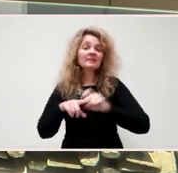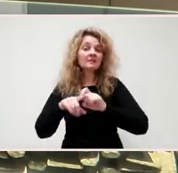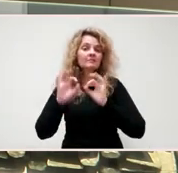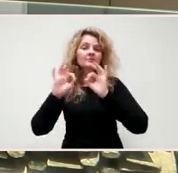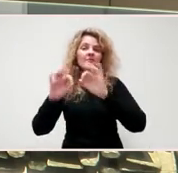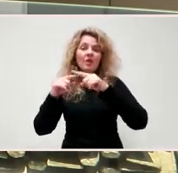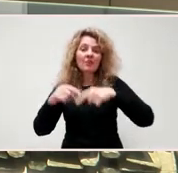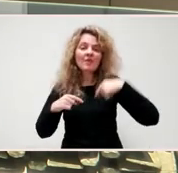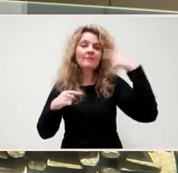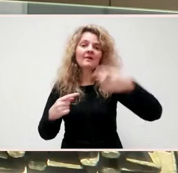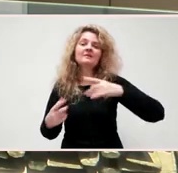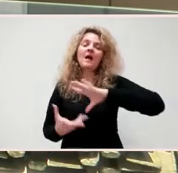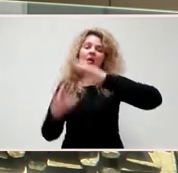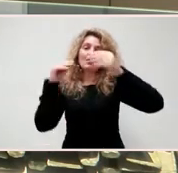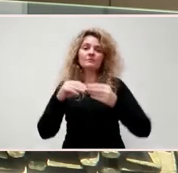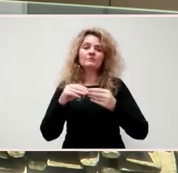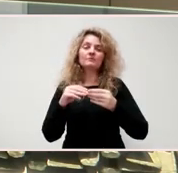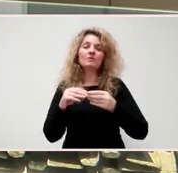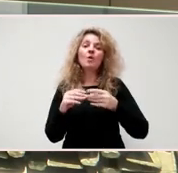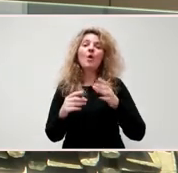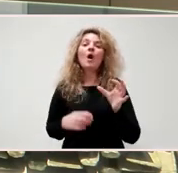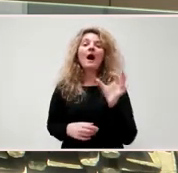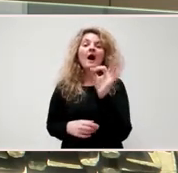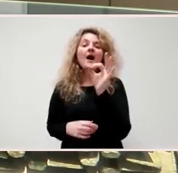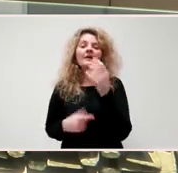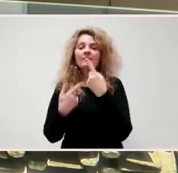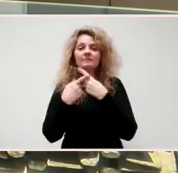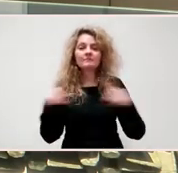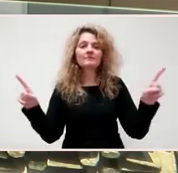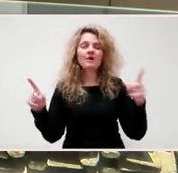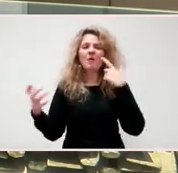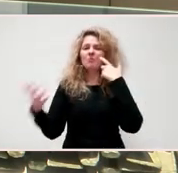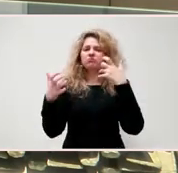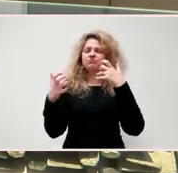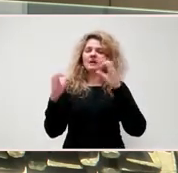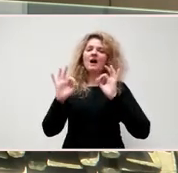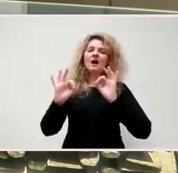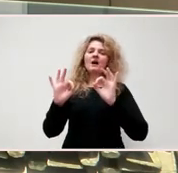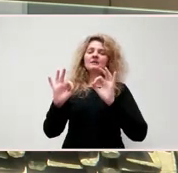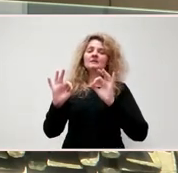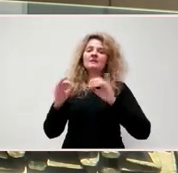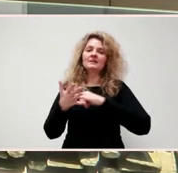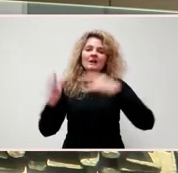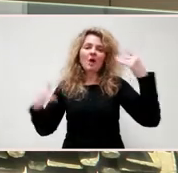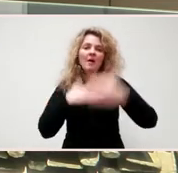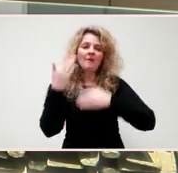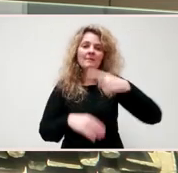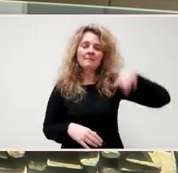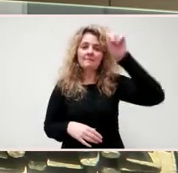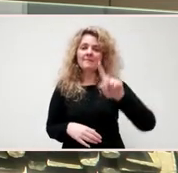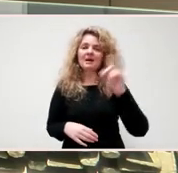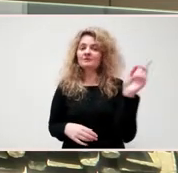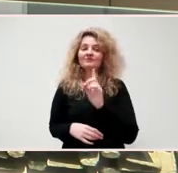teñen unha adaptación posterior ás de un só anel. Isto non denota estritamente que